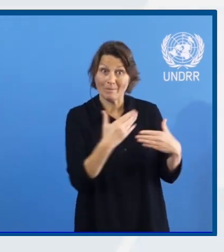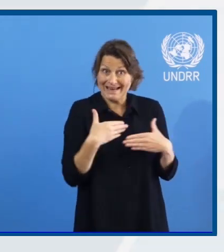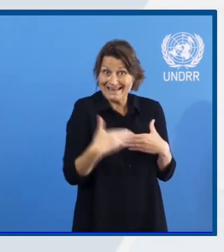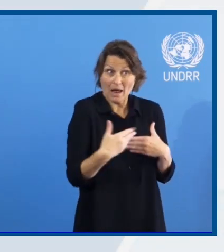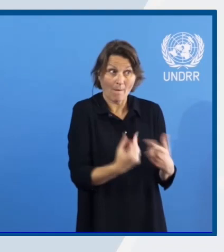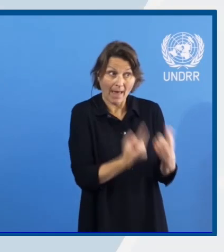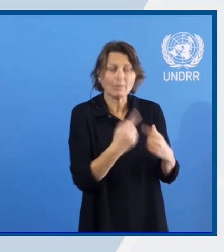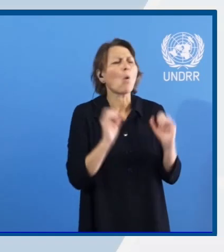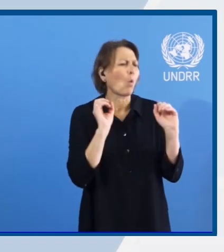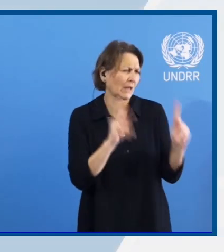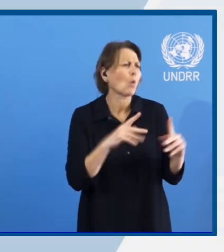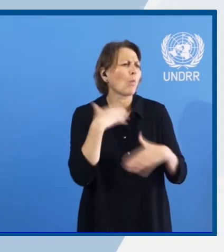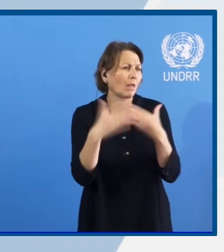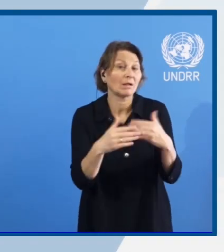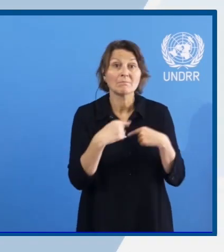caso, tiene que